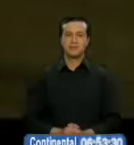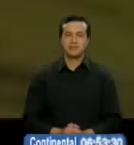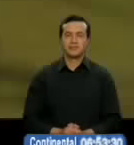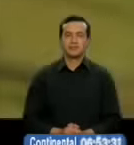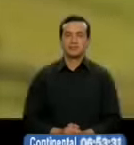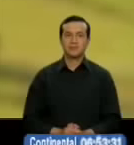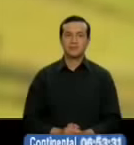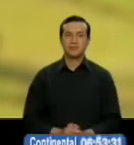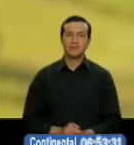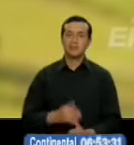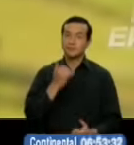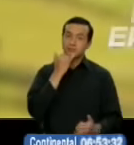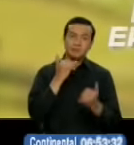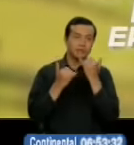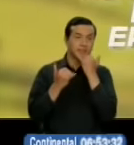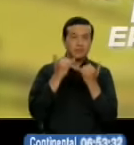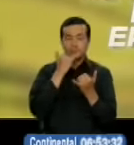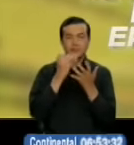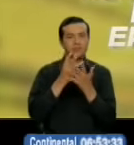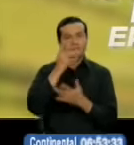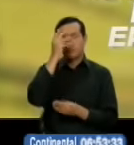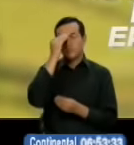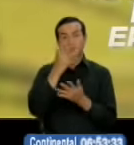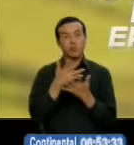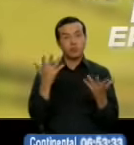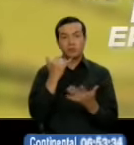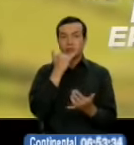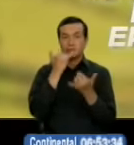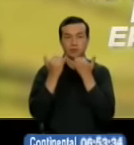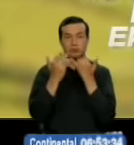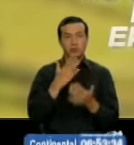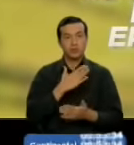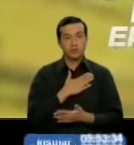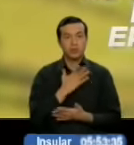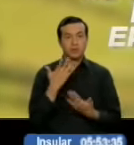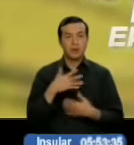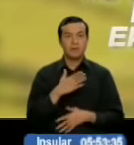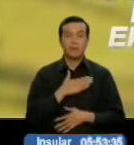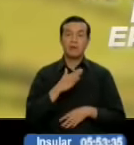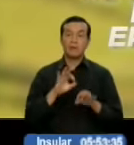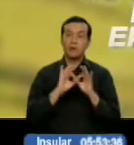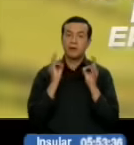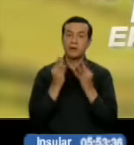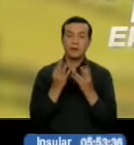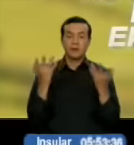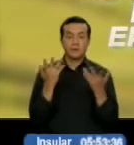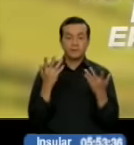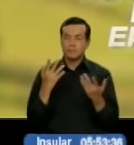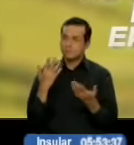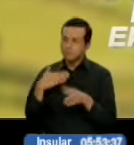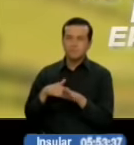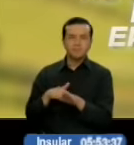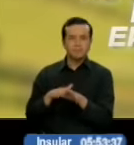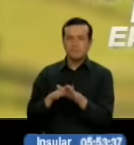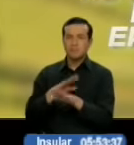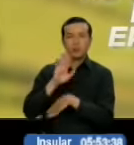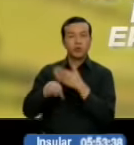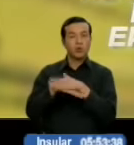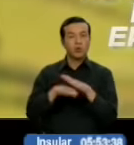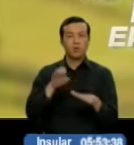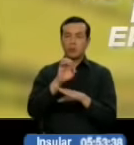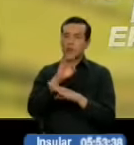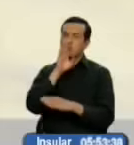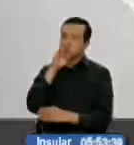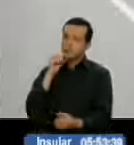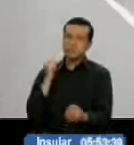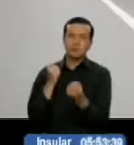De los errores hemos aprendido muchísimo y como digo, tengo a mi familia sobre todo que está detrás mío, todo un país que siempre me